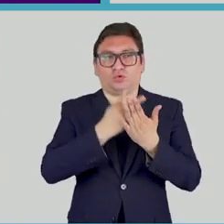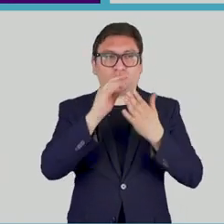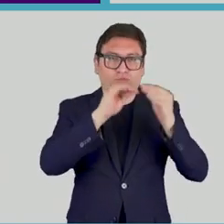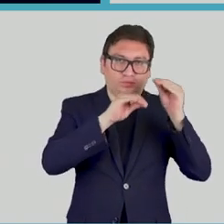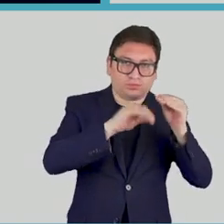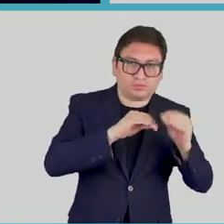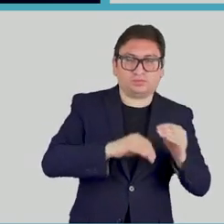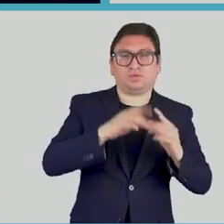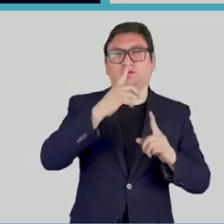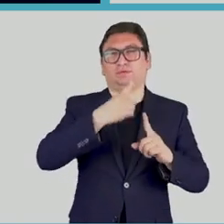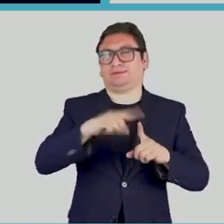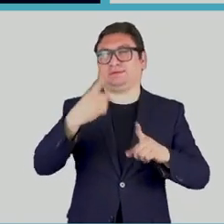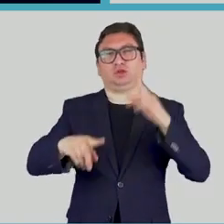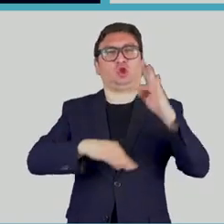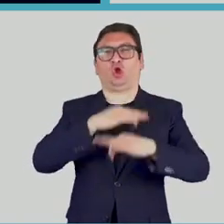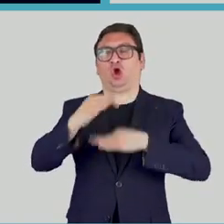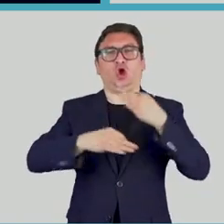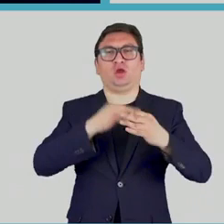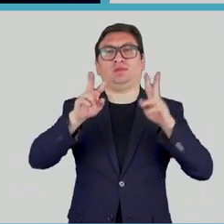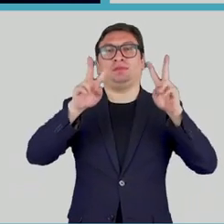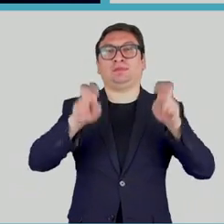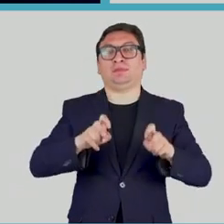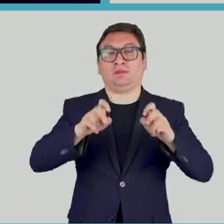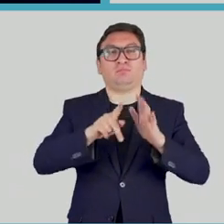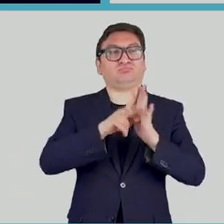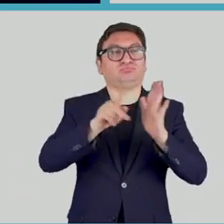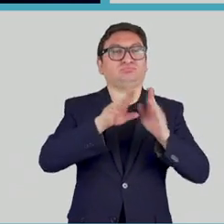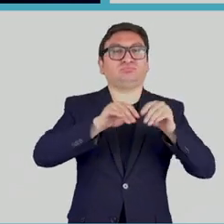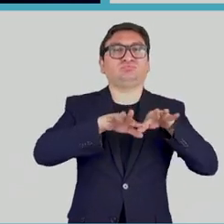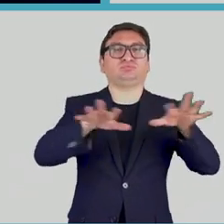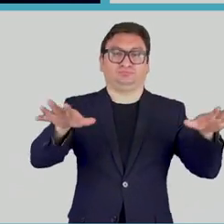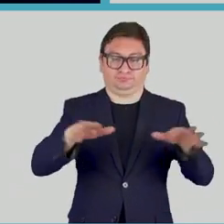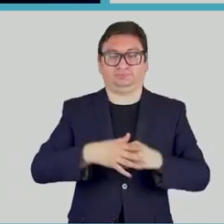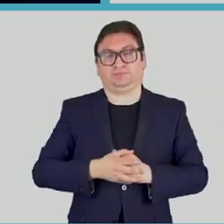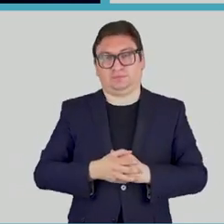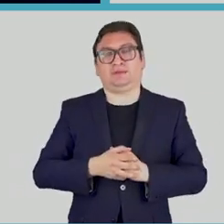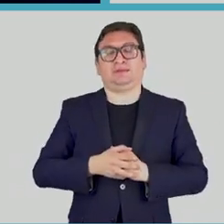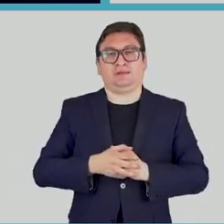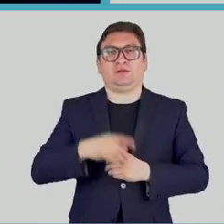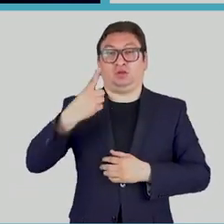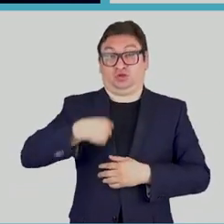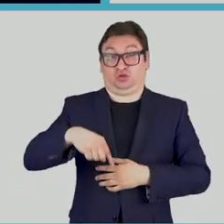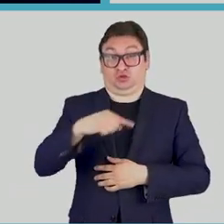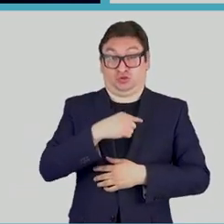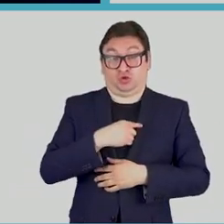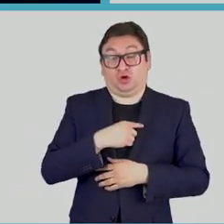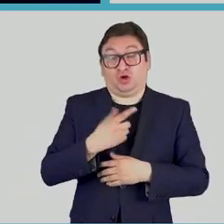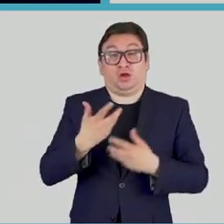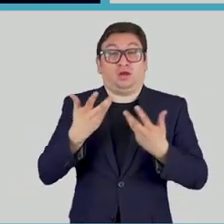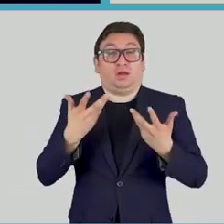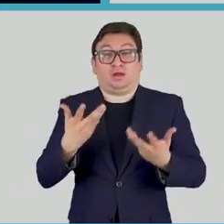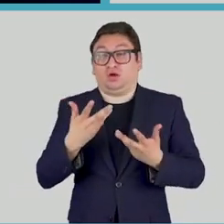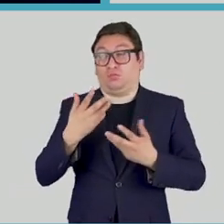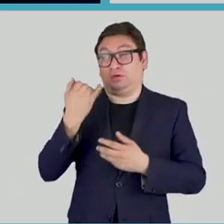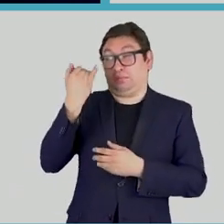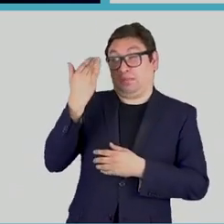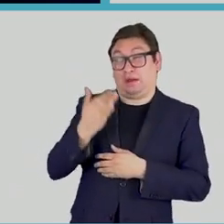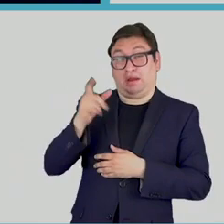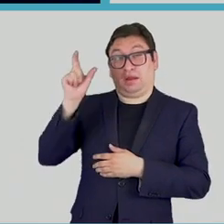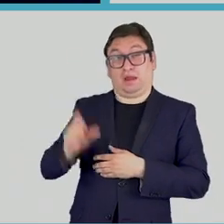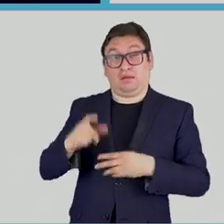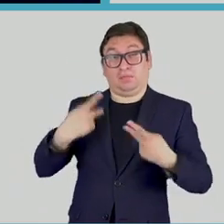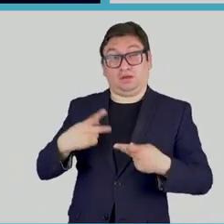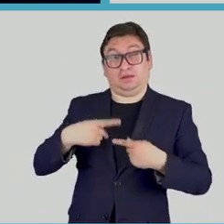producción participen en todo aquello que tiene que ver con los medios de comunicación y que dejemos efectivamente esa